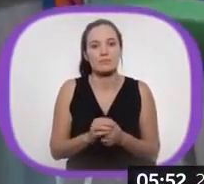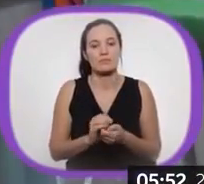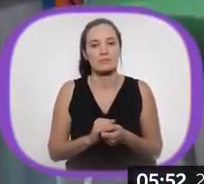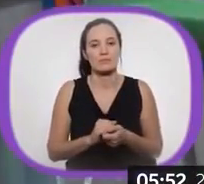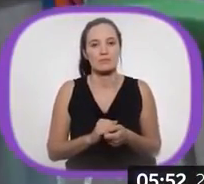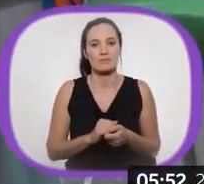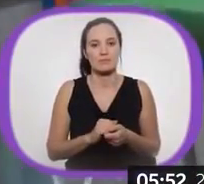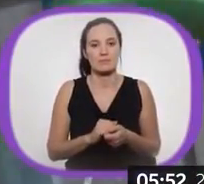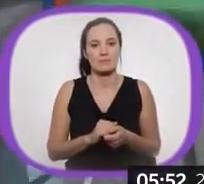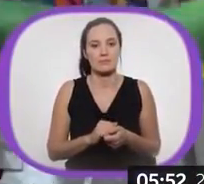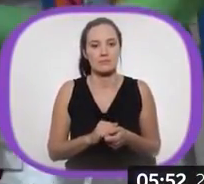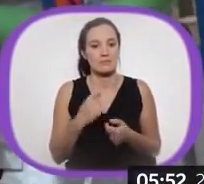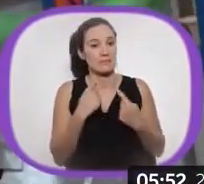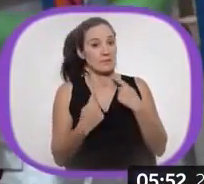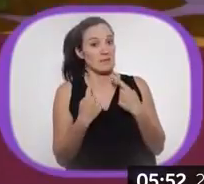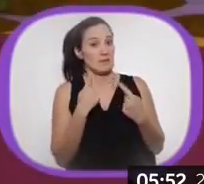¡Oh! ¡Oh, no!